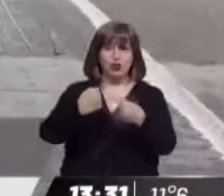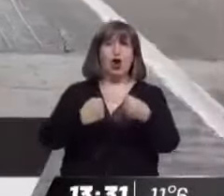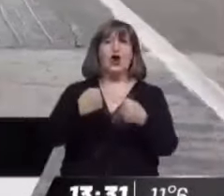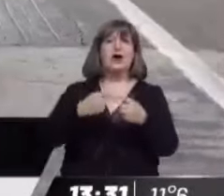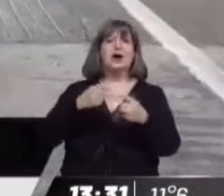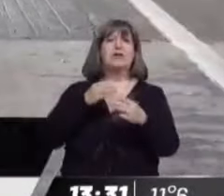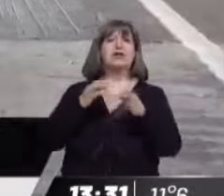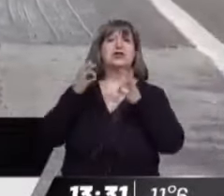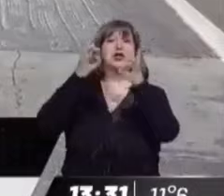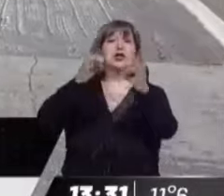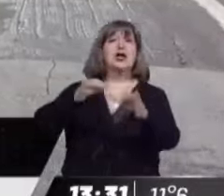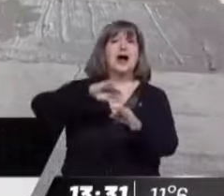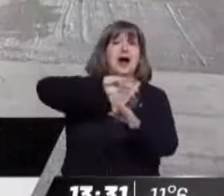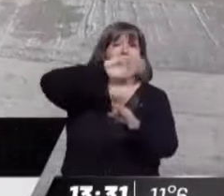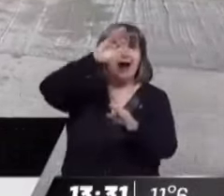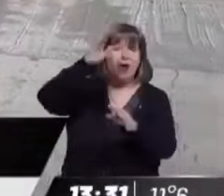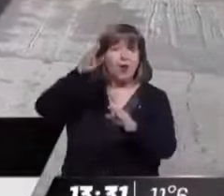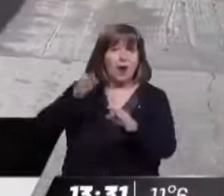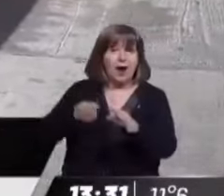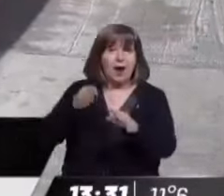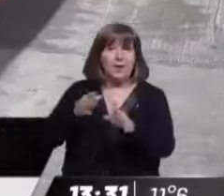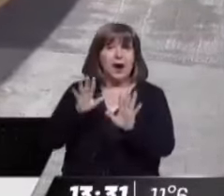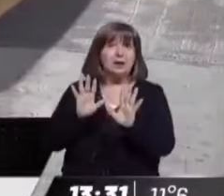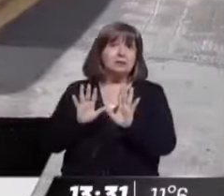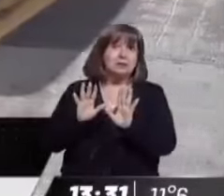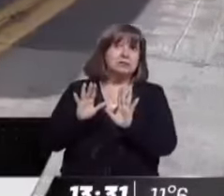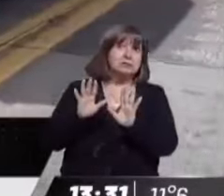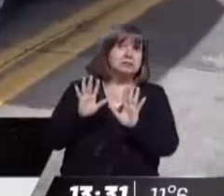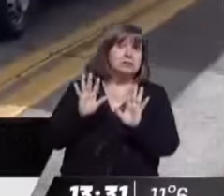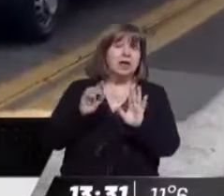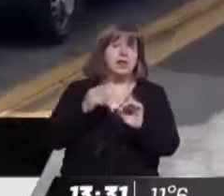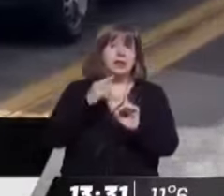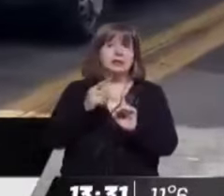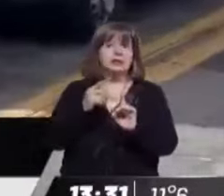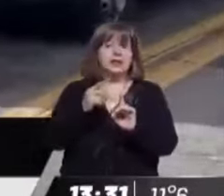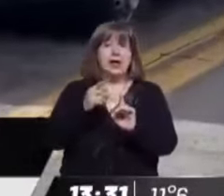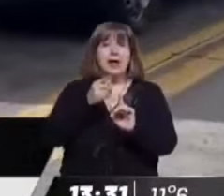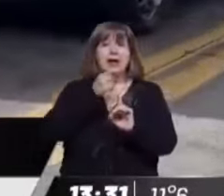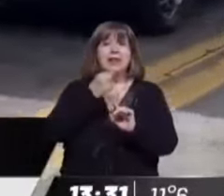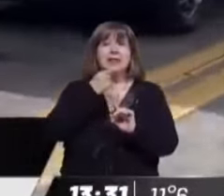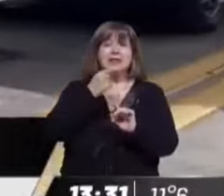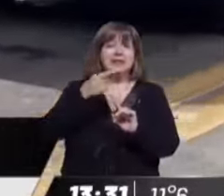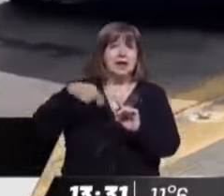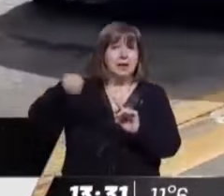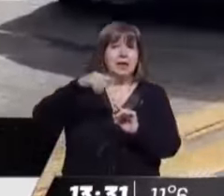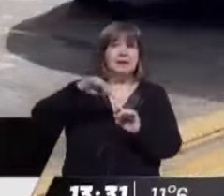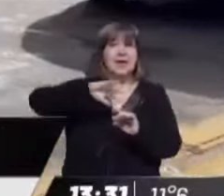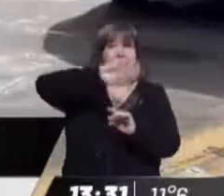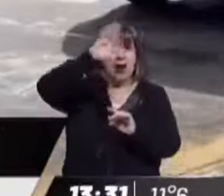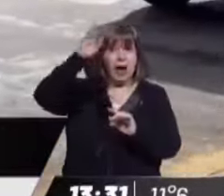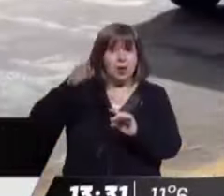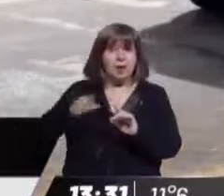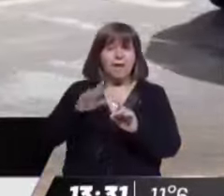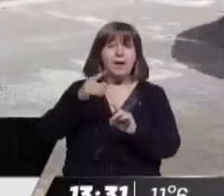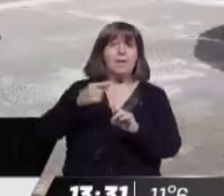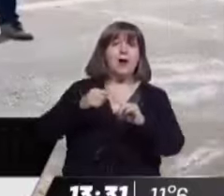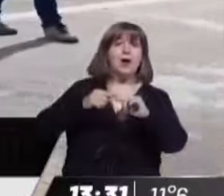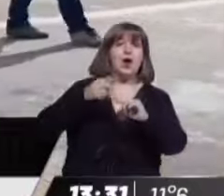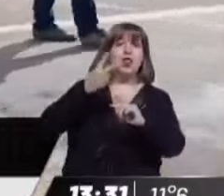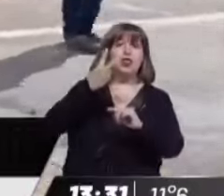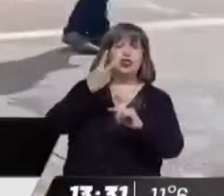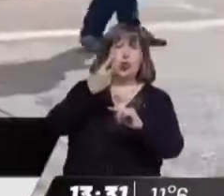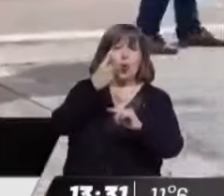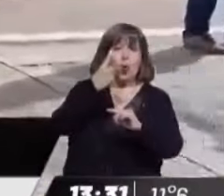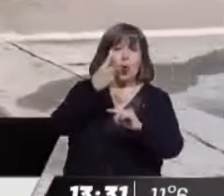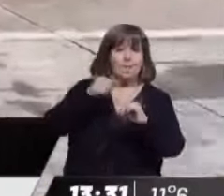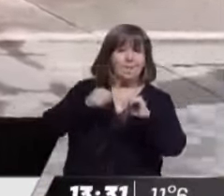ahí contarles todo sobre este temporal que puede ser histórico esperan hasta 1 Met de nieve en las cuevas mucha nieve cuánto estás